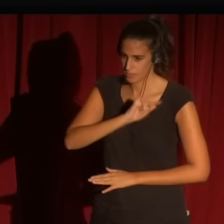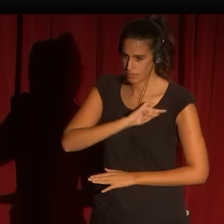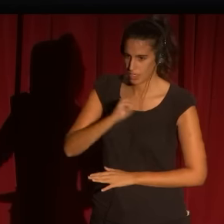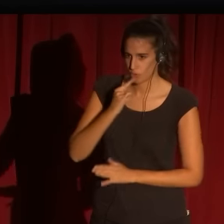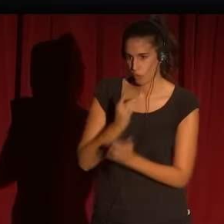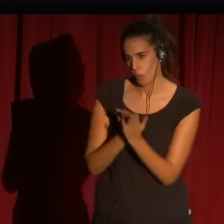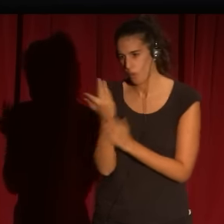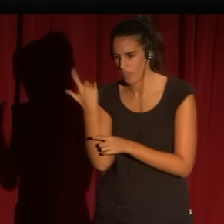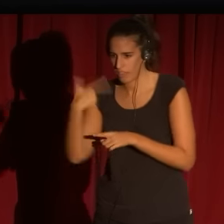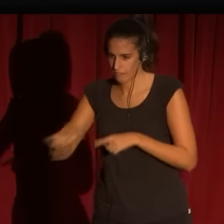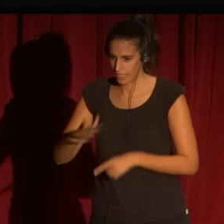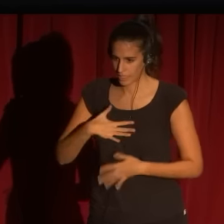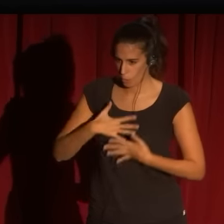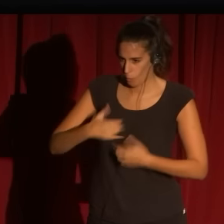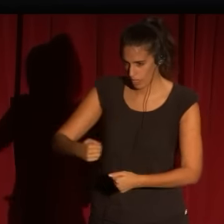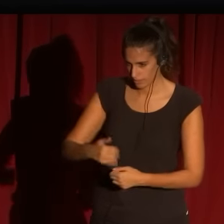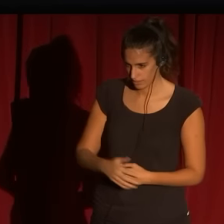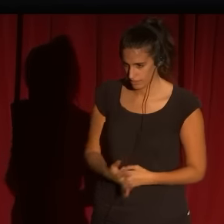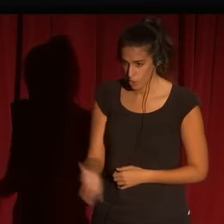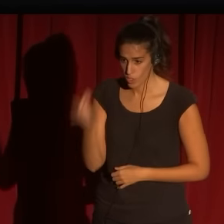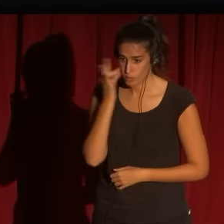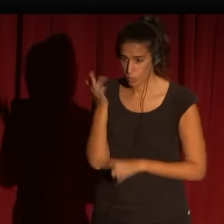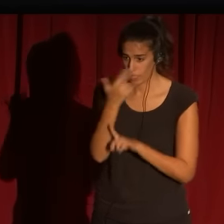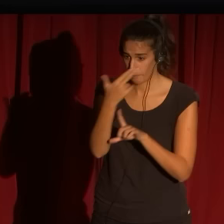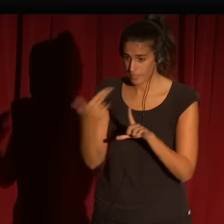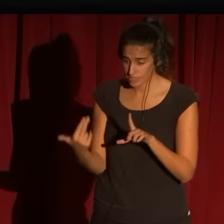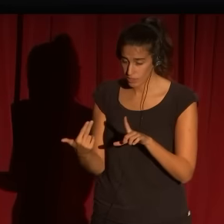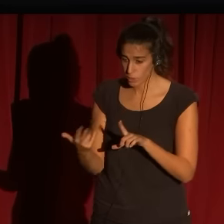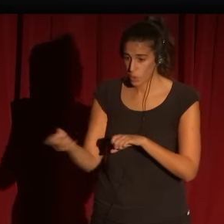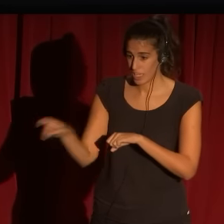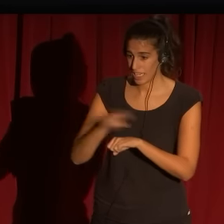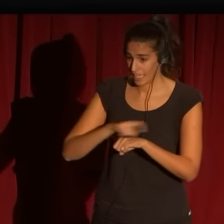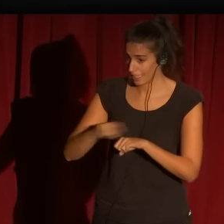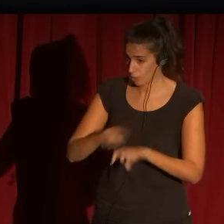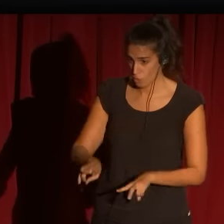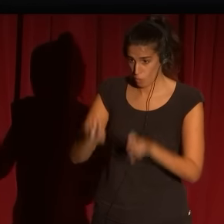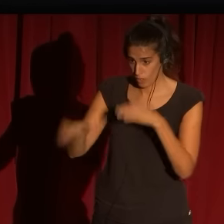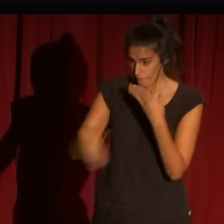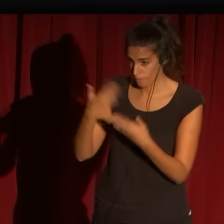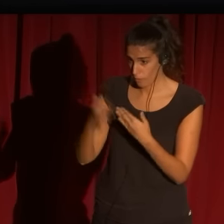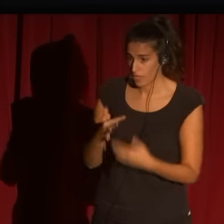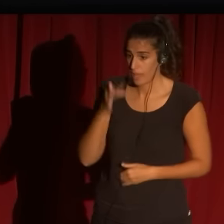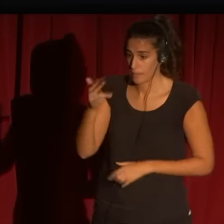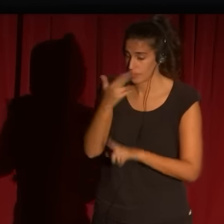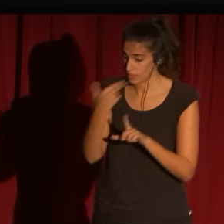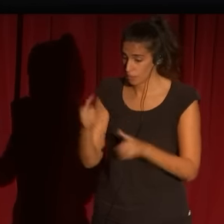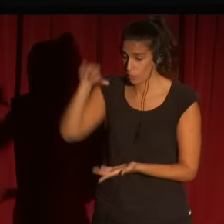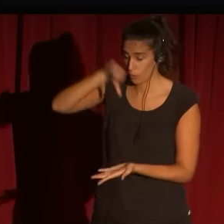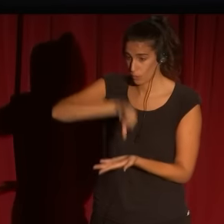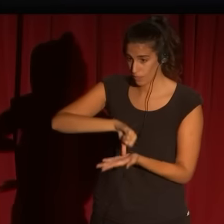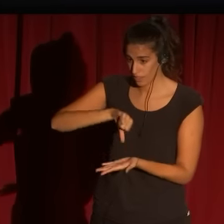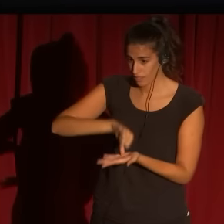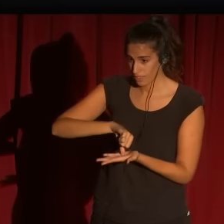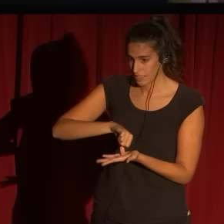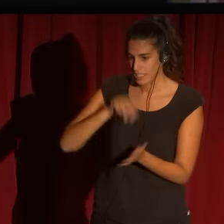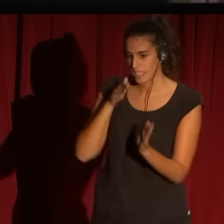alternativo pionero valiente mujer pintora pintando un género que es muy novedoso y además pintándolo en una ciudad en la que hacerlo